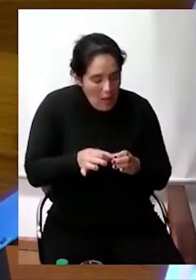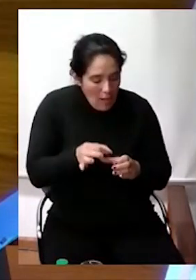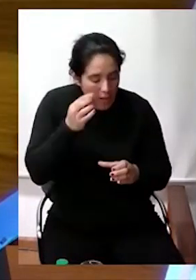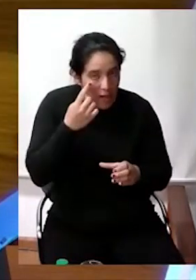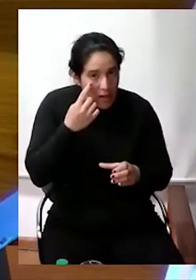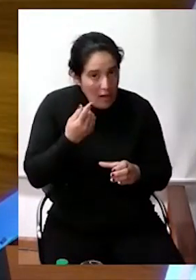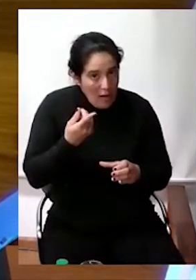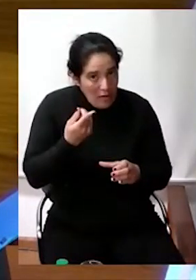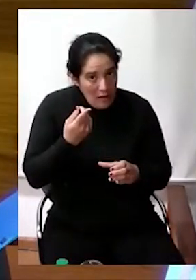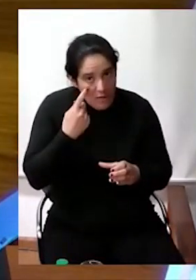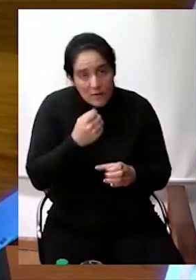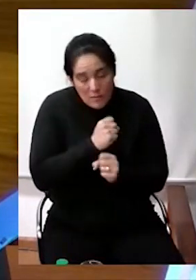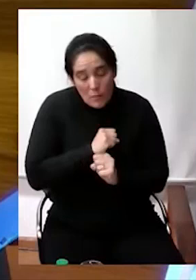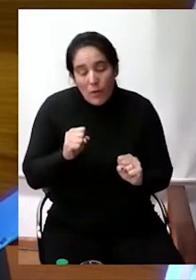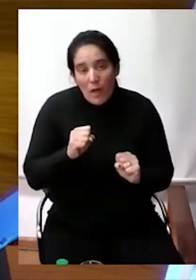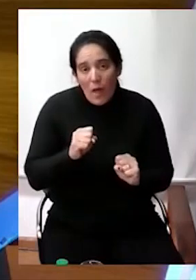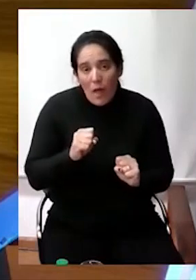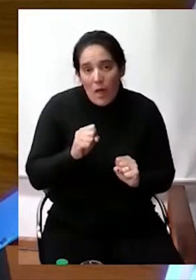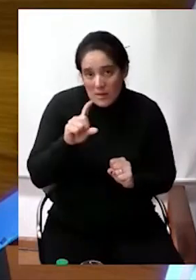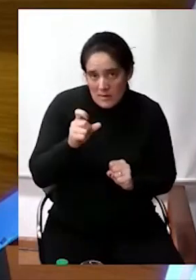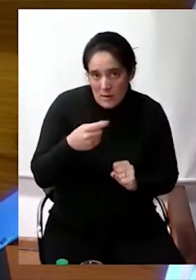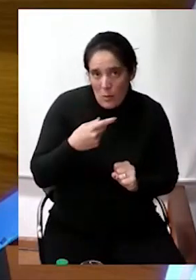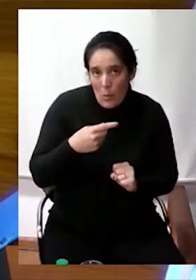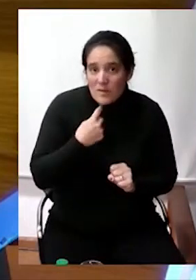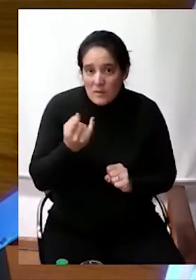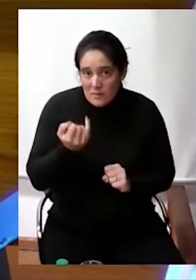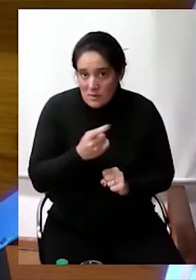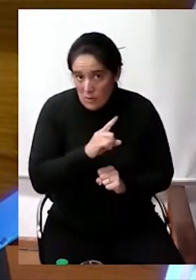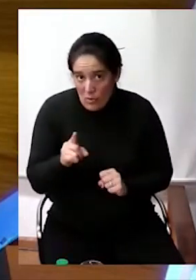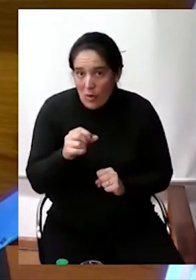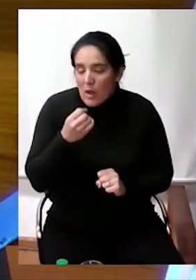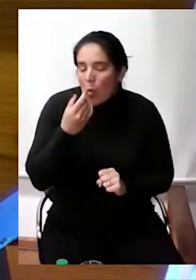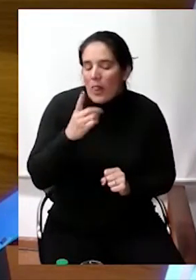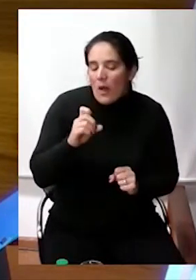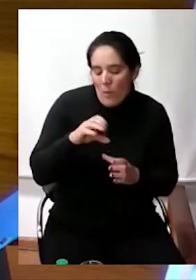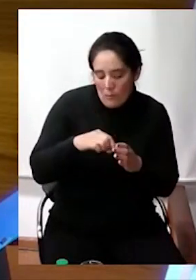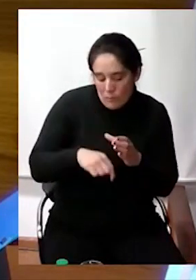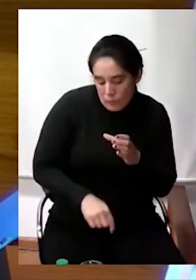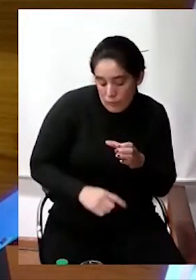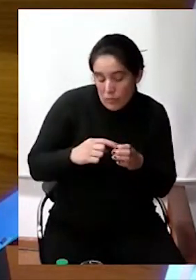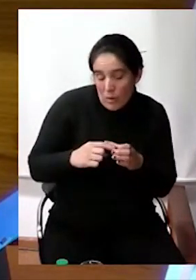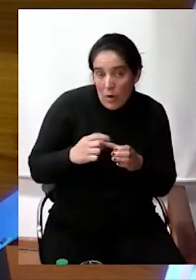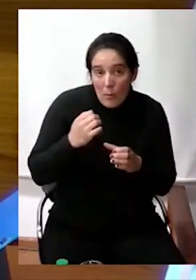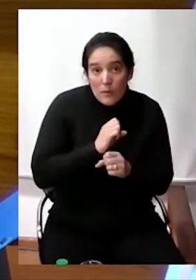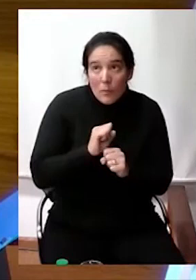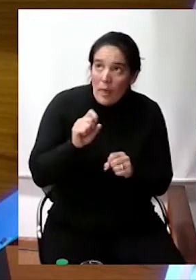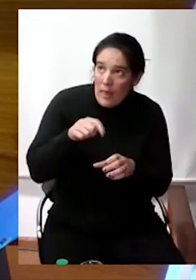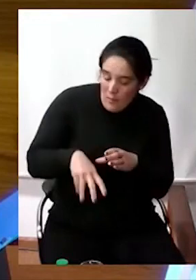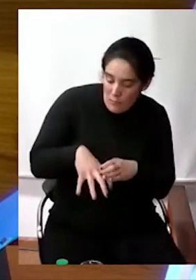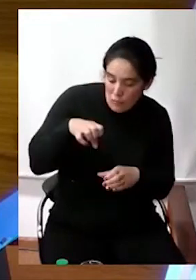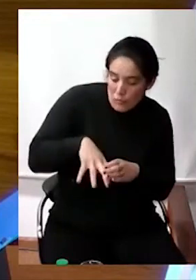cateo para ver geológicamente el territorio a ver dónde había cuánto había agua porque también se pensó la posibilidad de poder